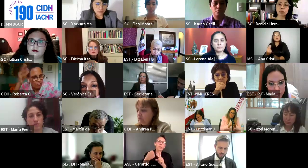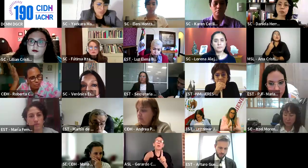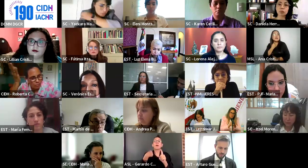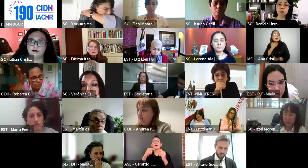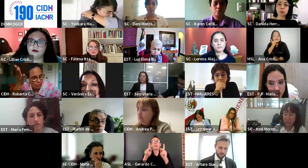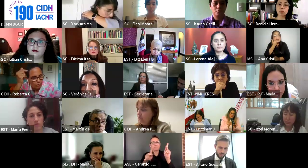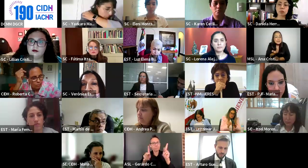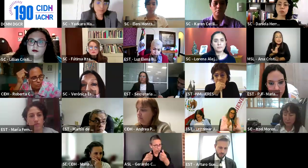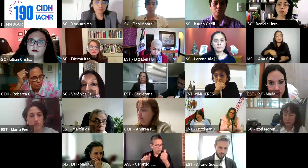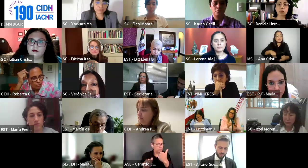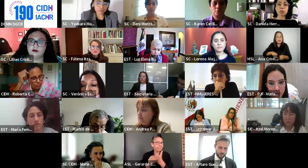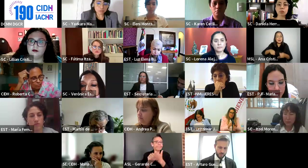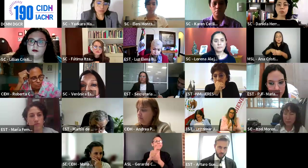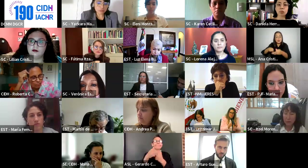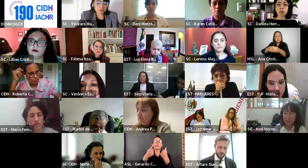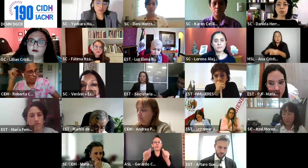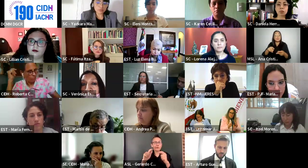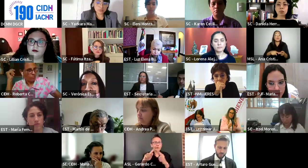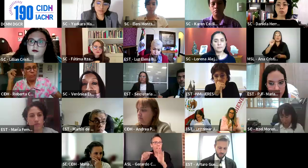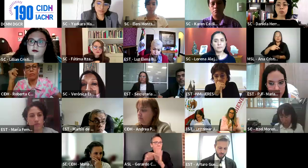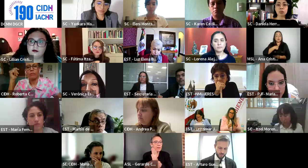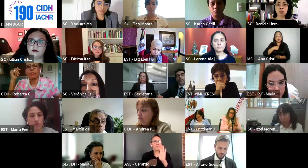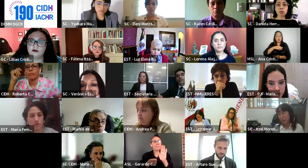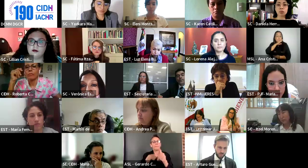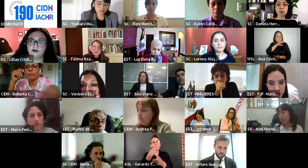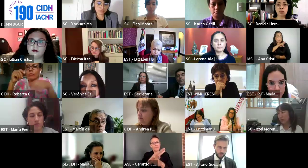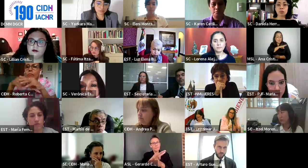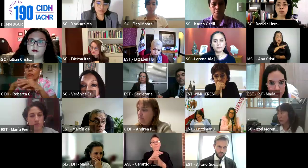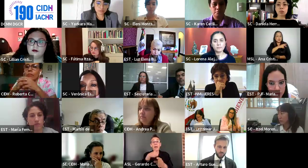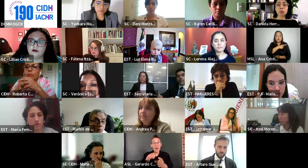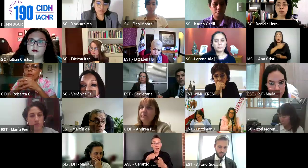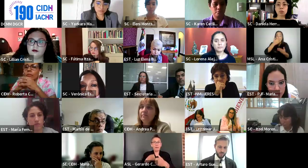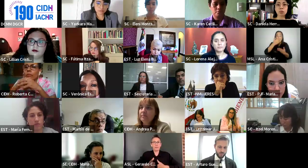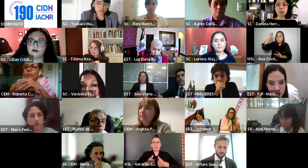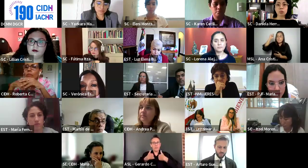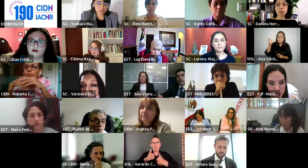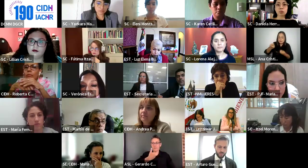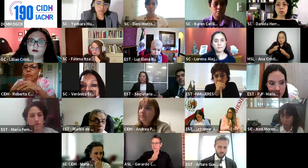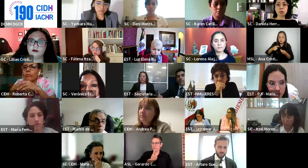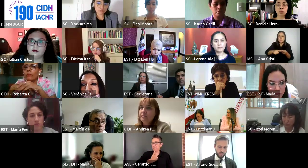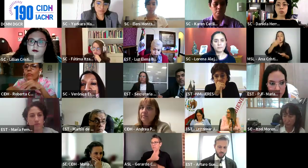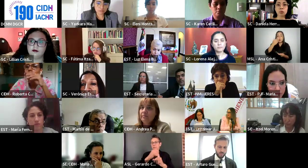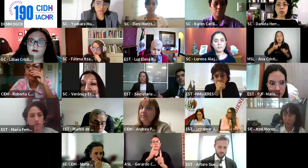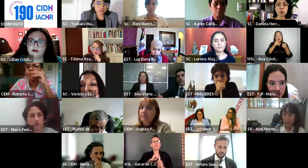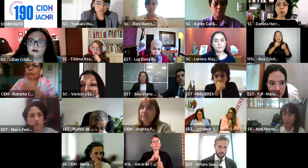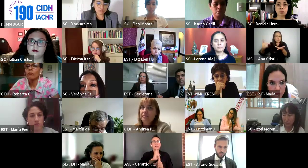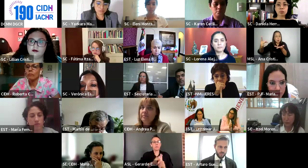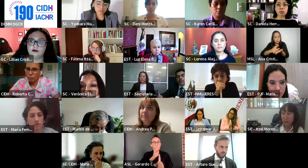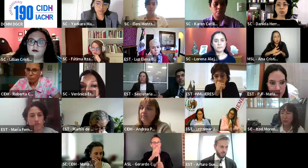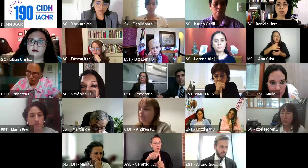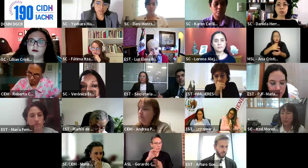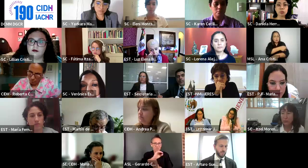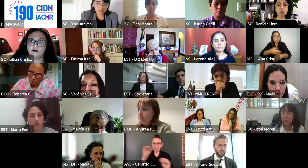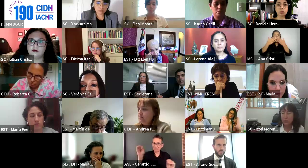de feminicidio recurrentes. Además, soy mamá autónoma. No recibo pensión alimenticia. No tengo red de apoyo ni familia. Tampoco